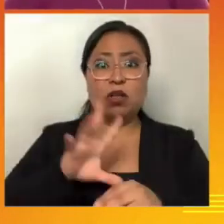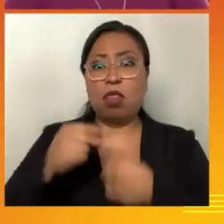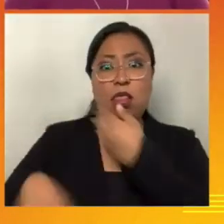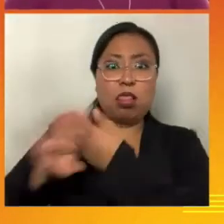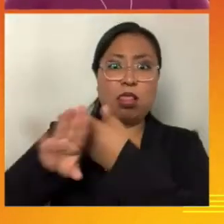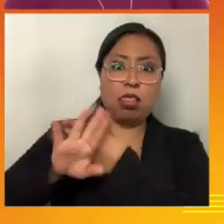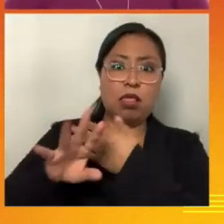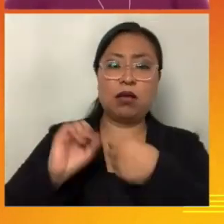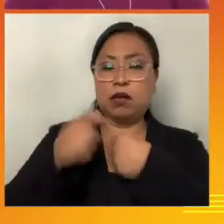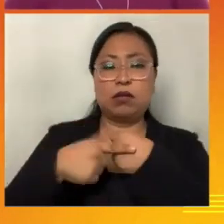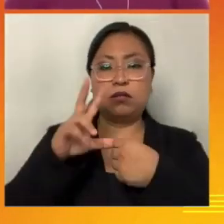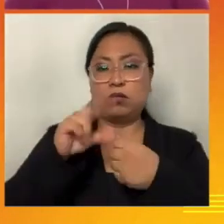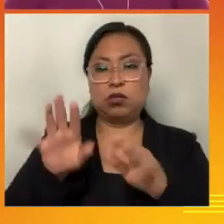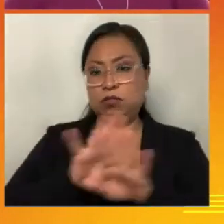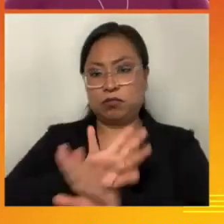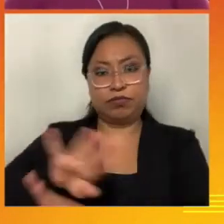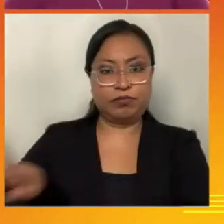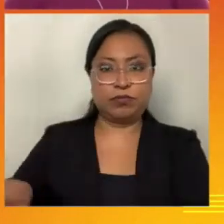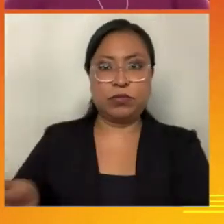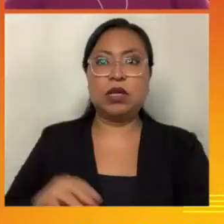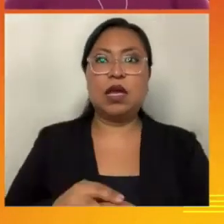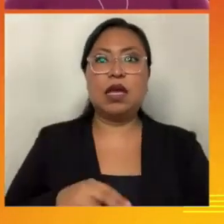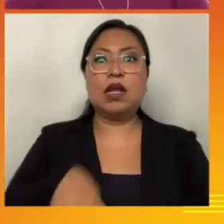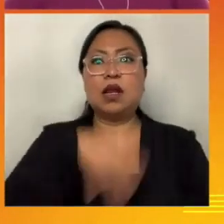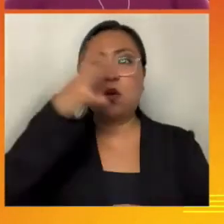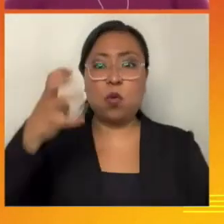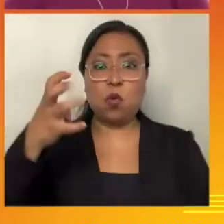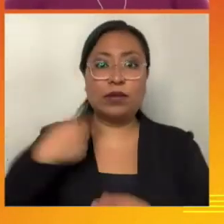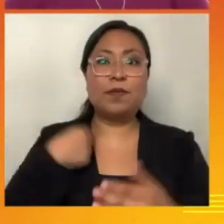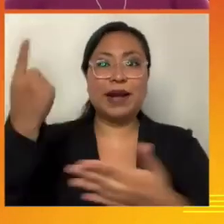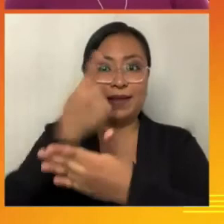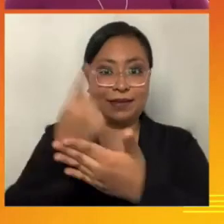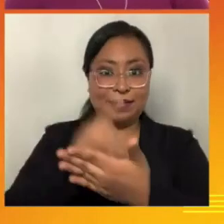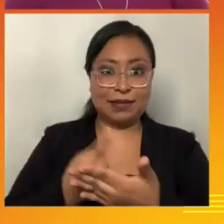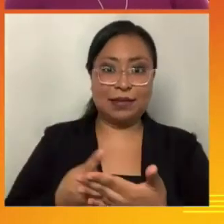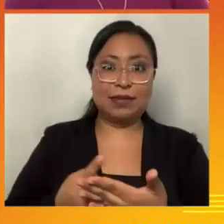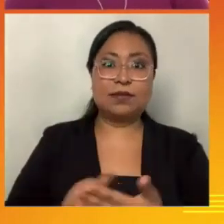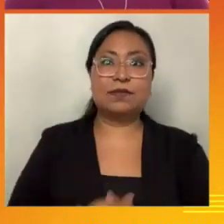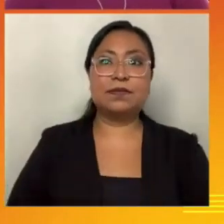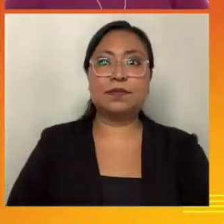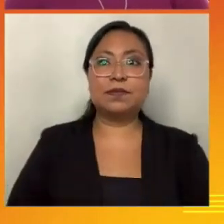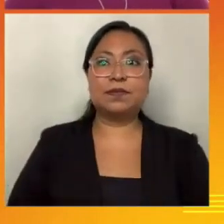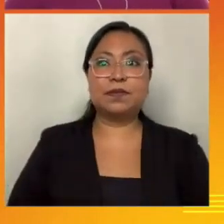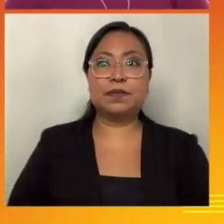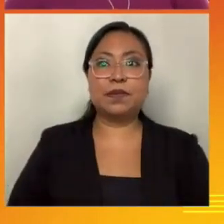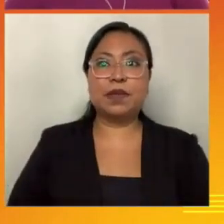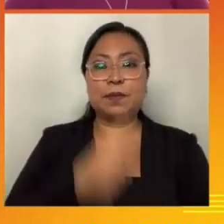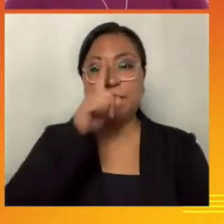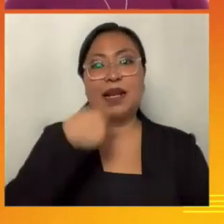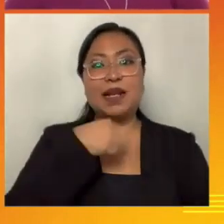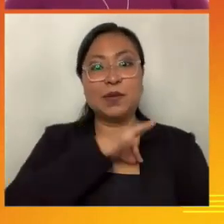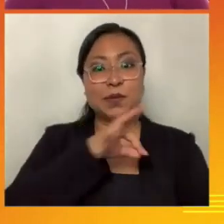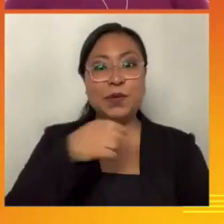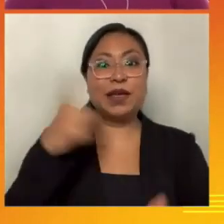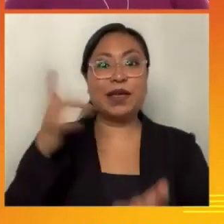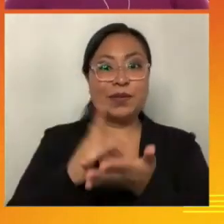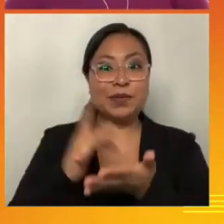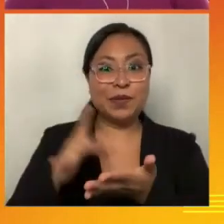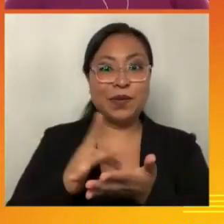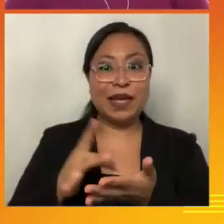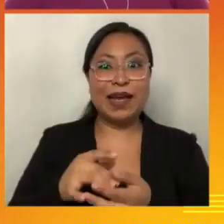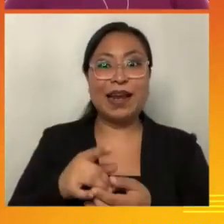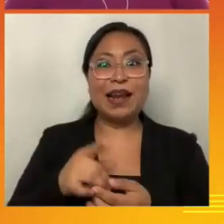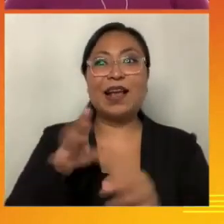y todo esto. En cuarto lugar, en diseño, precisamente para poder apoyar a esta parte